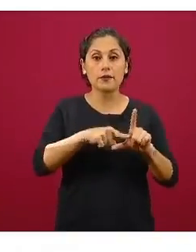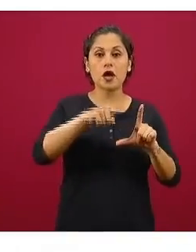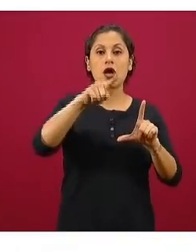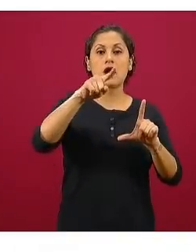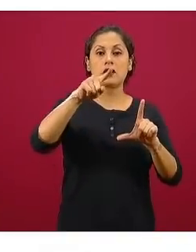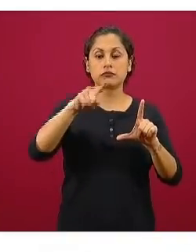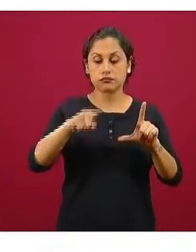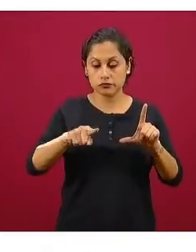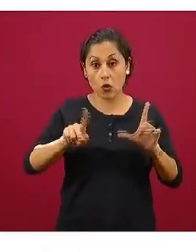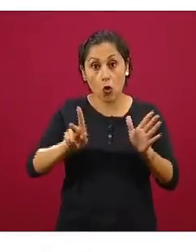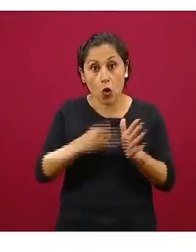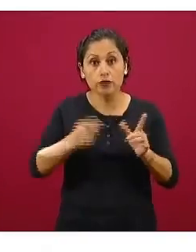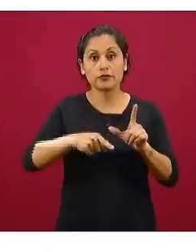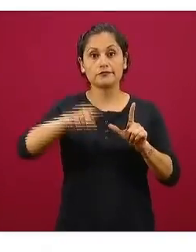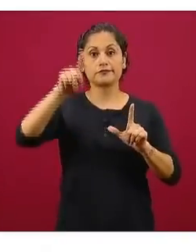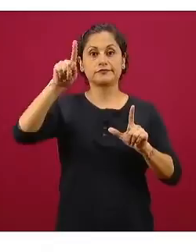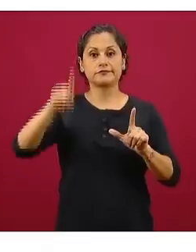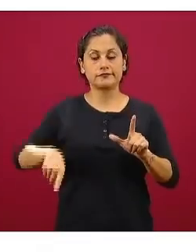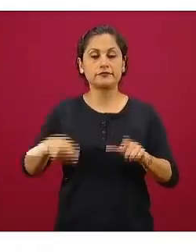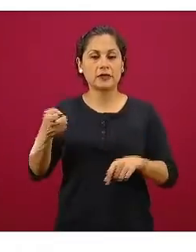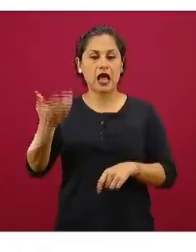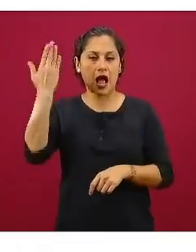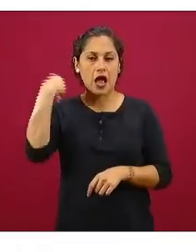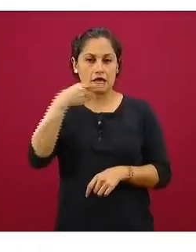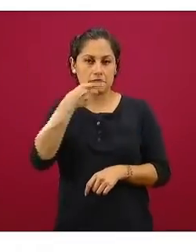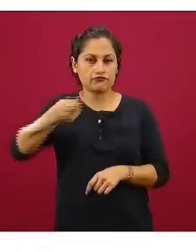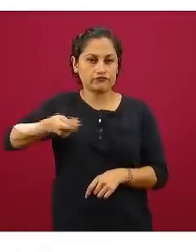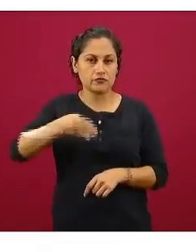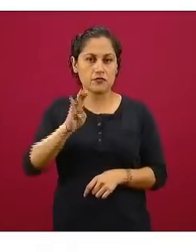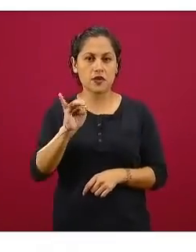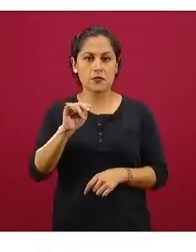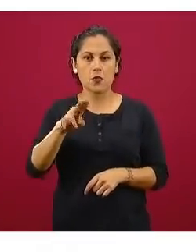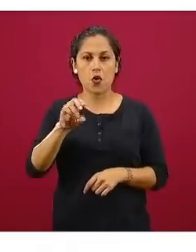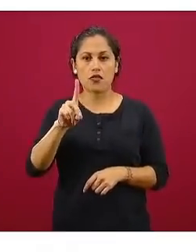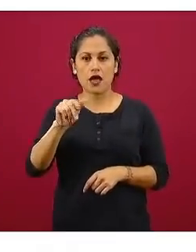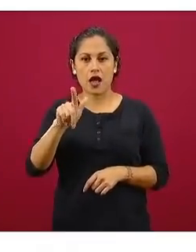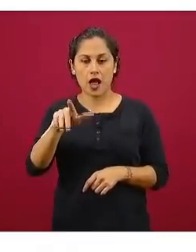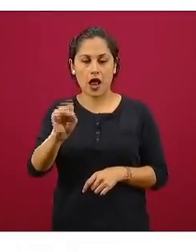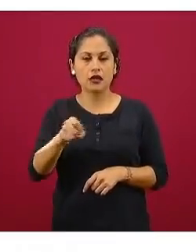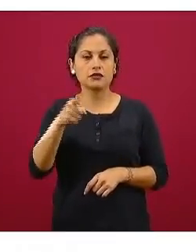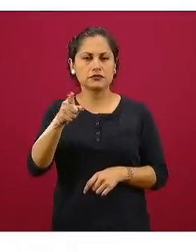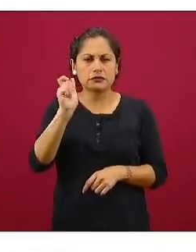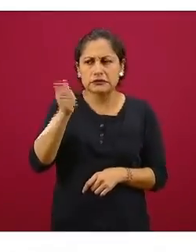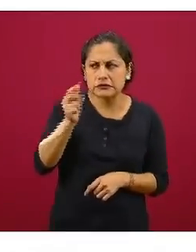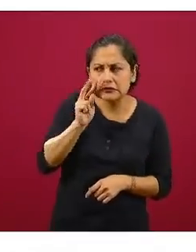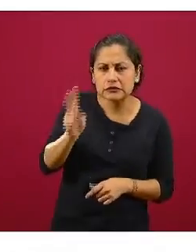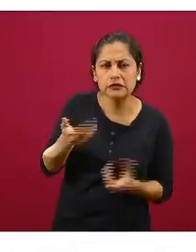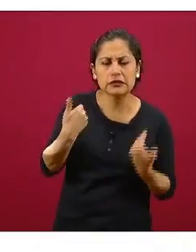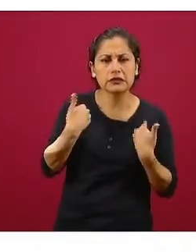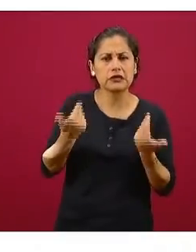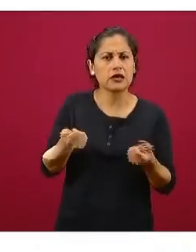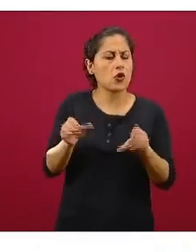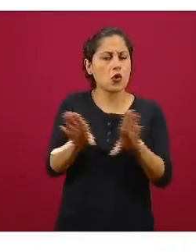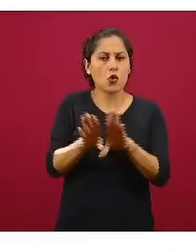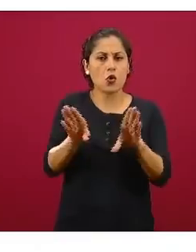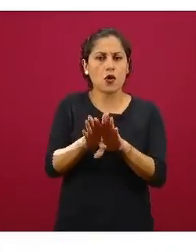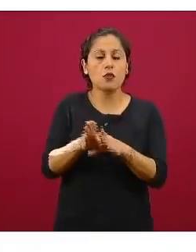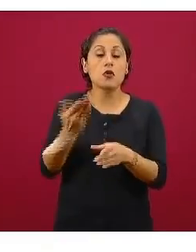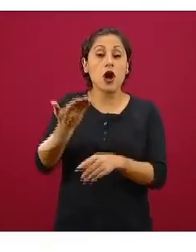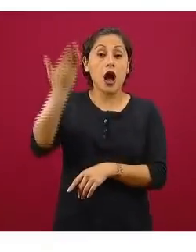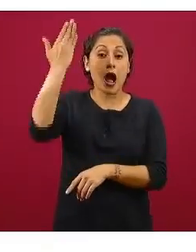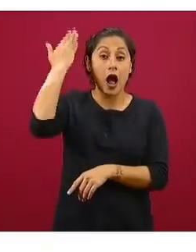fenómeno que técnicamente se llaman curvas bimodales, y la interpretación, que es lo parte relevante, es que había el curso de